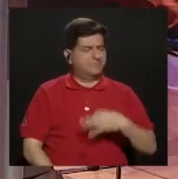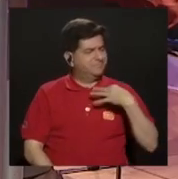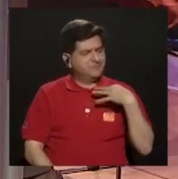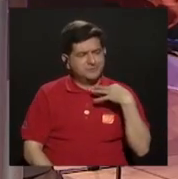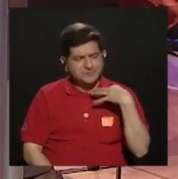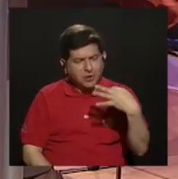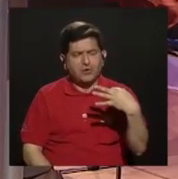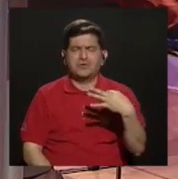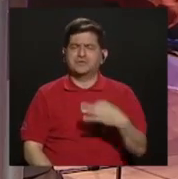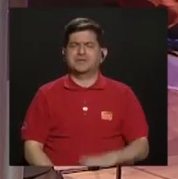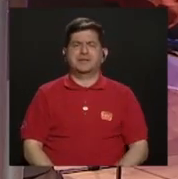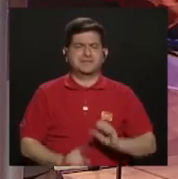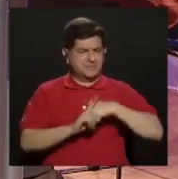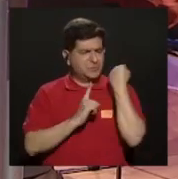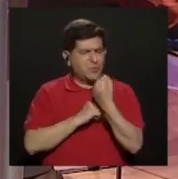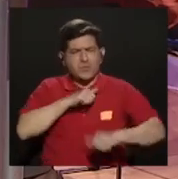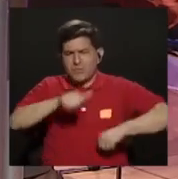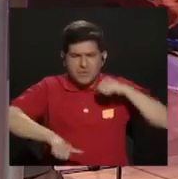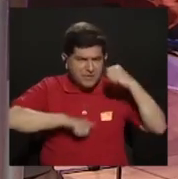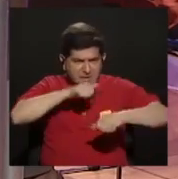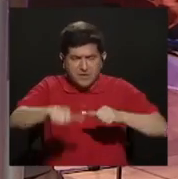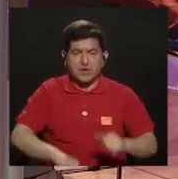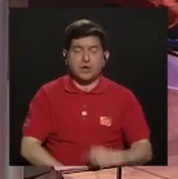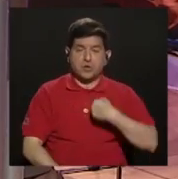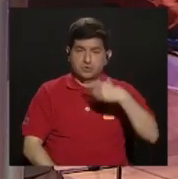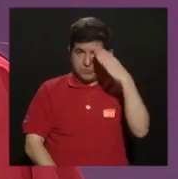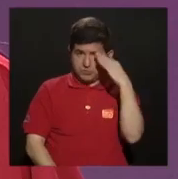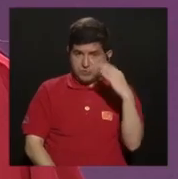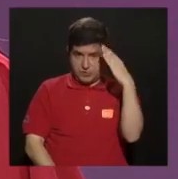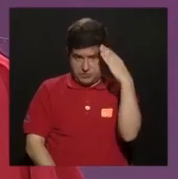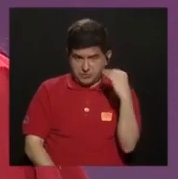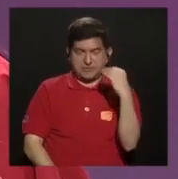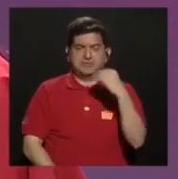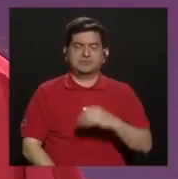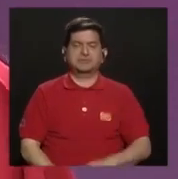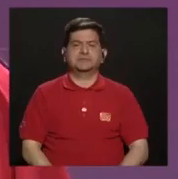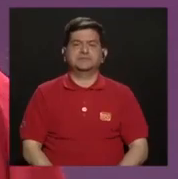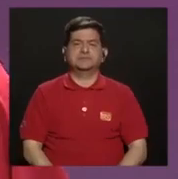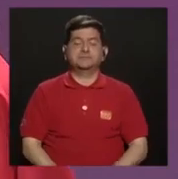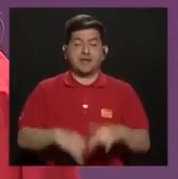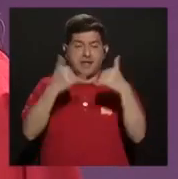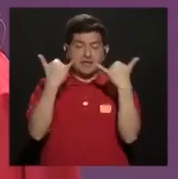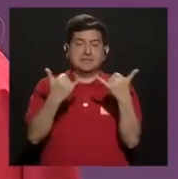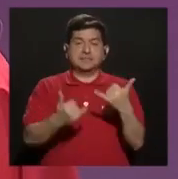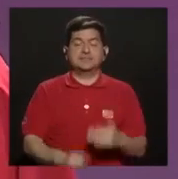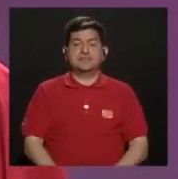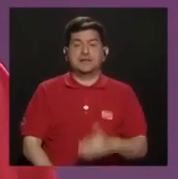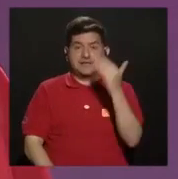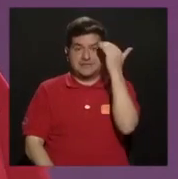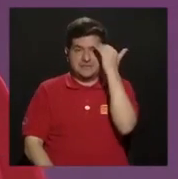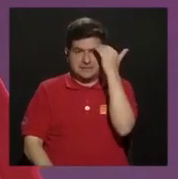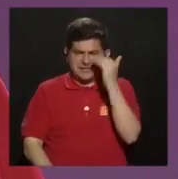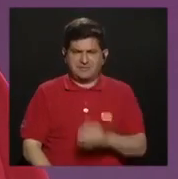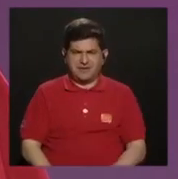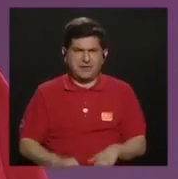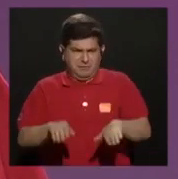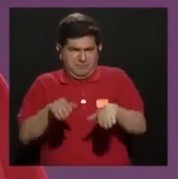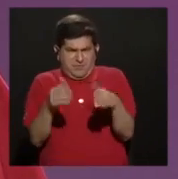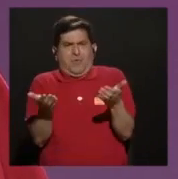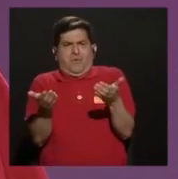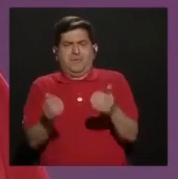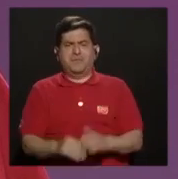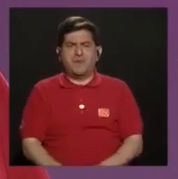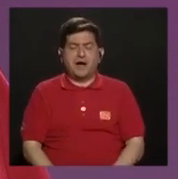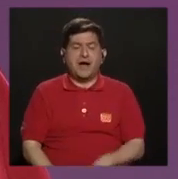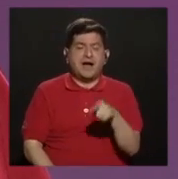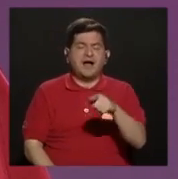este mundo. Pero eres de que yo he experimentado algo. Bueno, ya tenemos el conocido como. Entonces, en mi cédula sale conocida